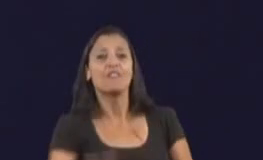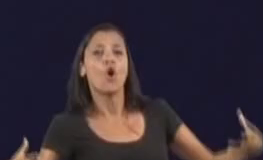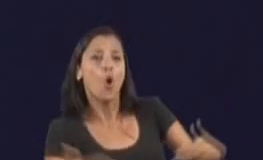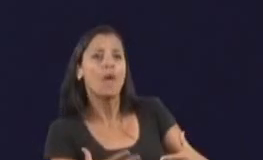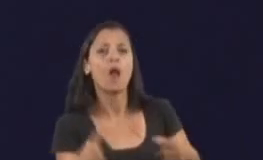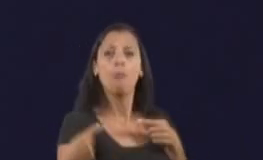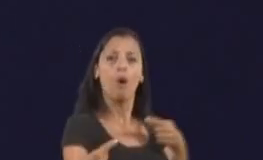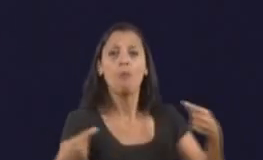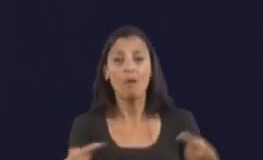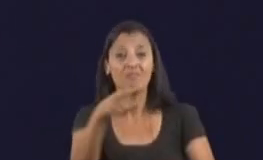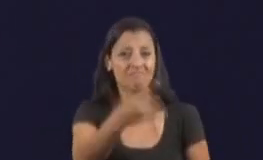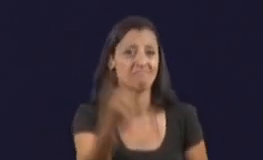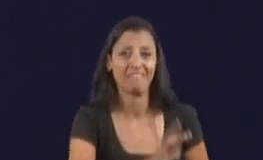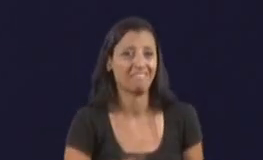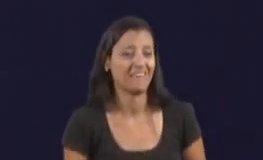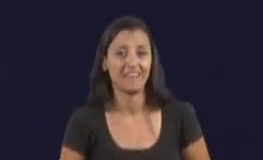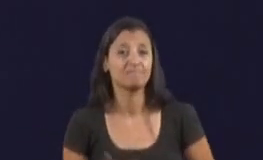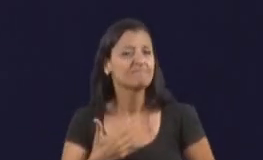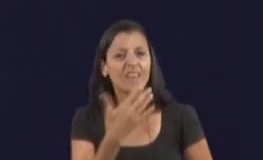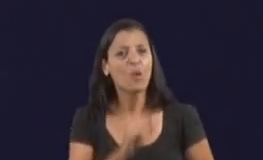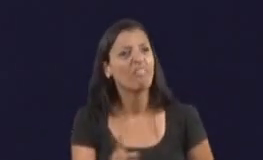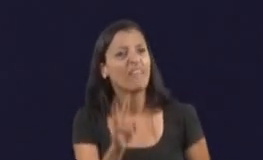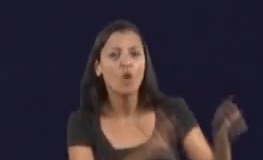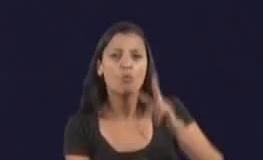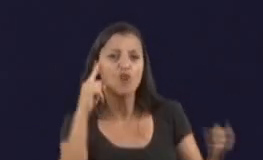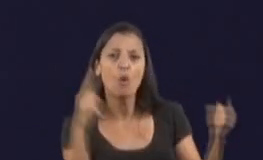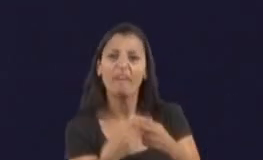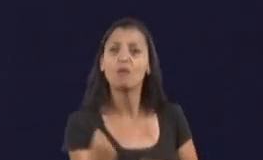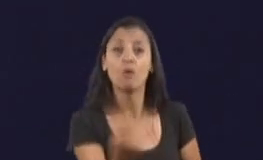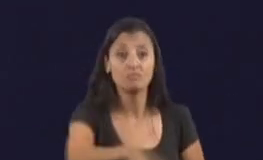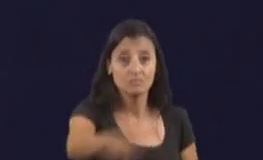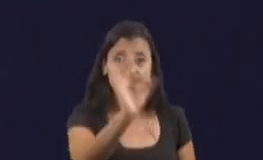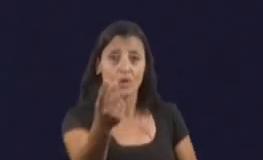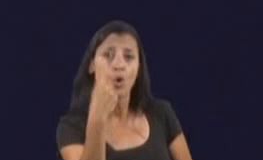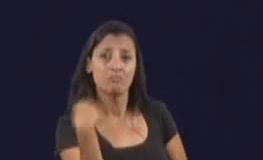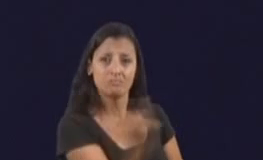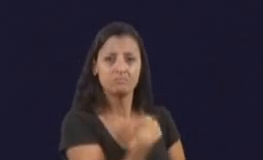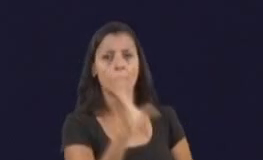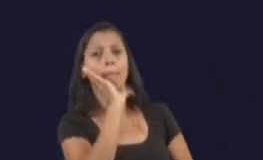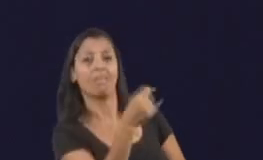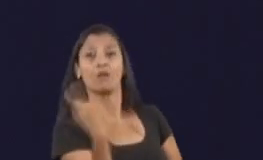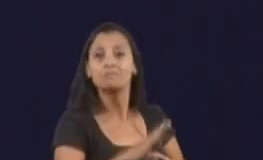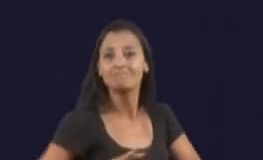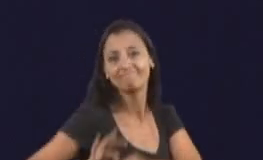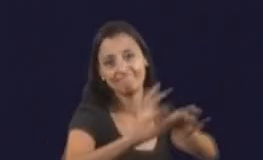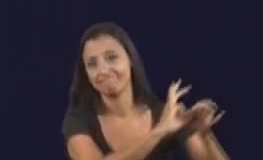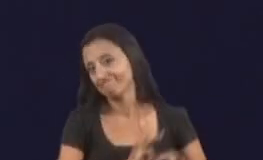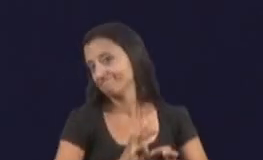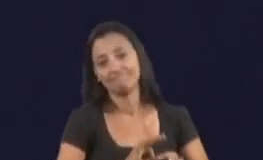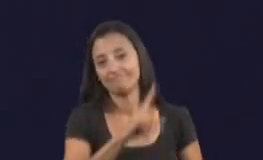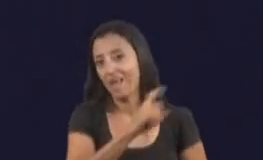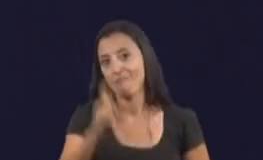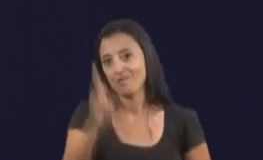news. No entiendo demasiado la intención, porque la verdad que el que nos conoce un poco entiende que estamos más unidos que nunca y